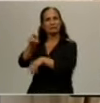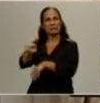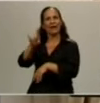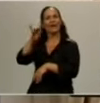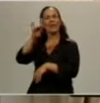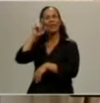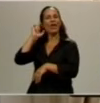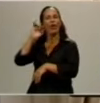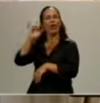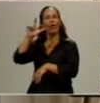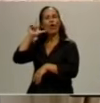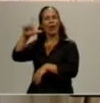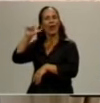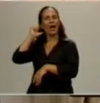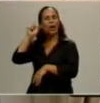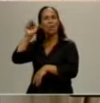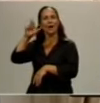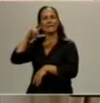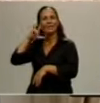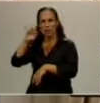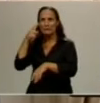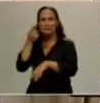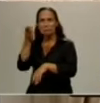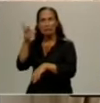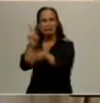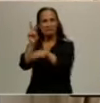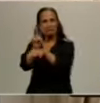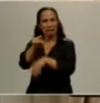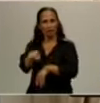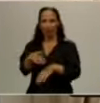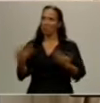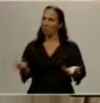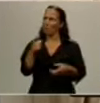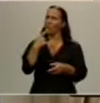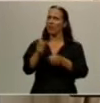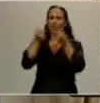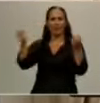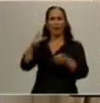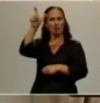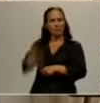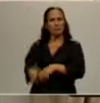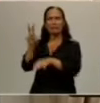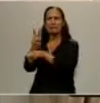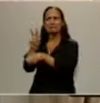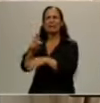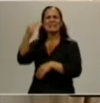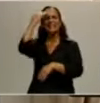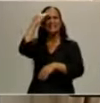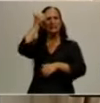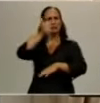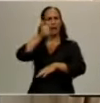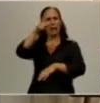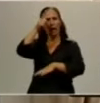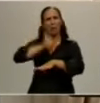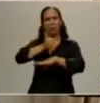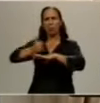Ángel Lagomarsino. Uno leía los diarios y los diarios decían que estaba en un hotel con más de 15 custodios que